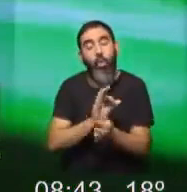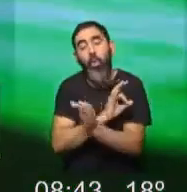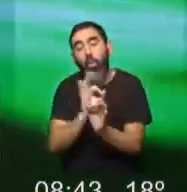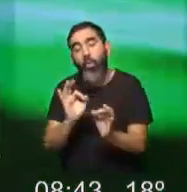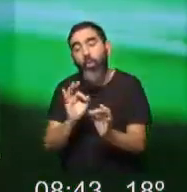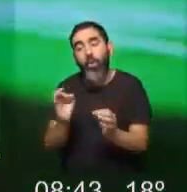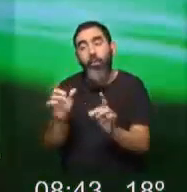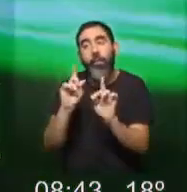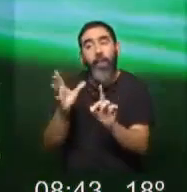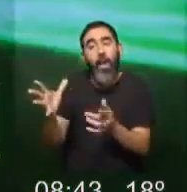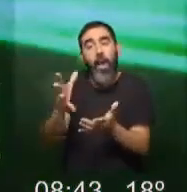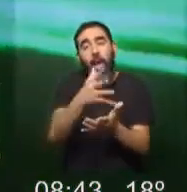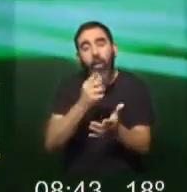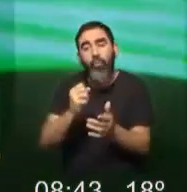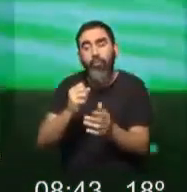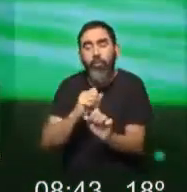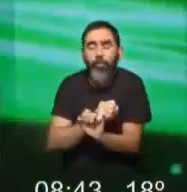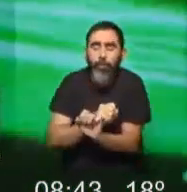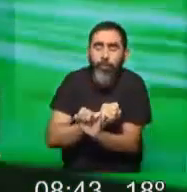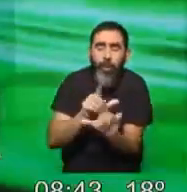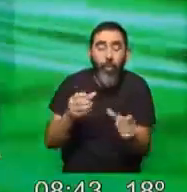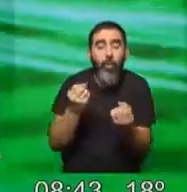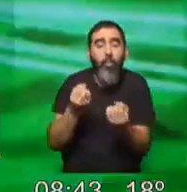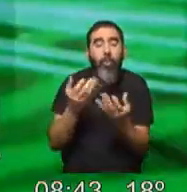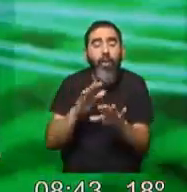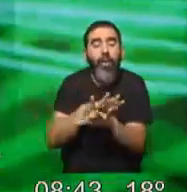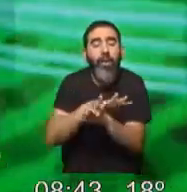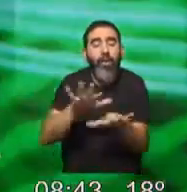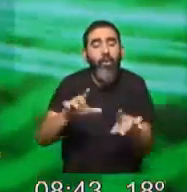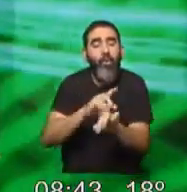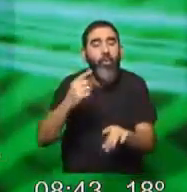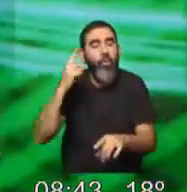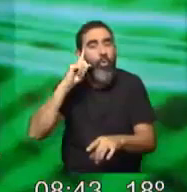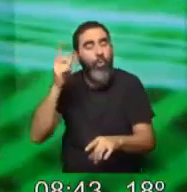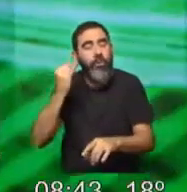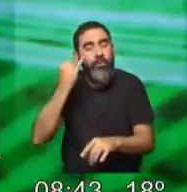En un abuso el poder es mucho mayor, porque además el niño no necesariamente sabe de